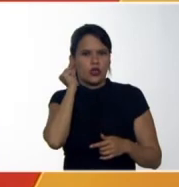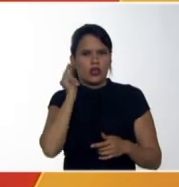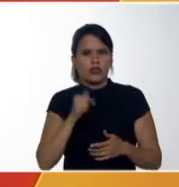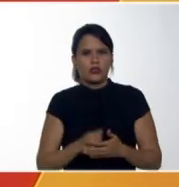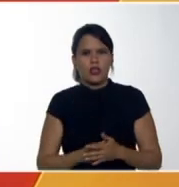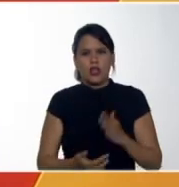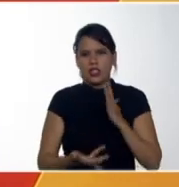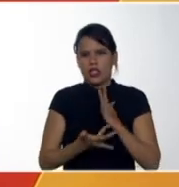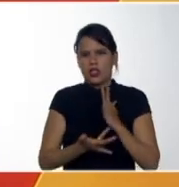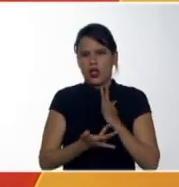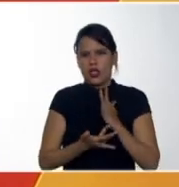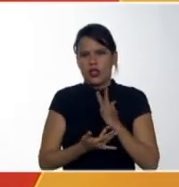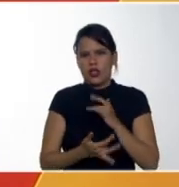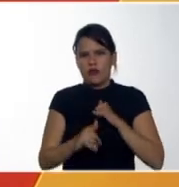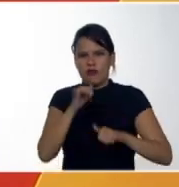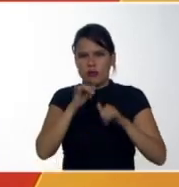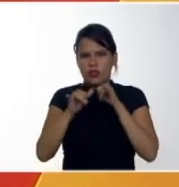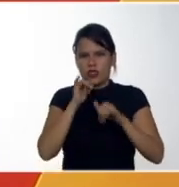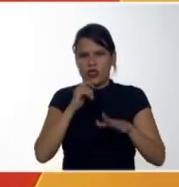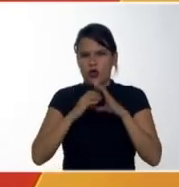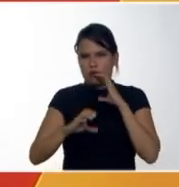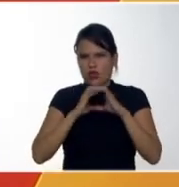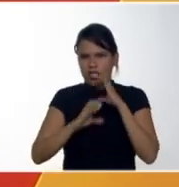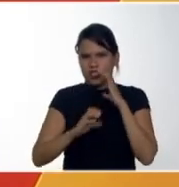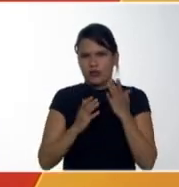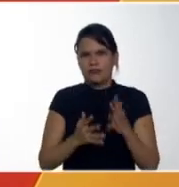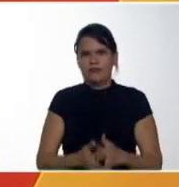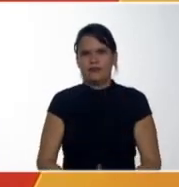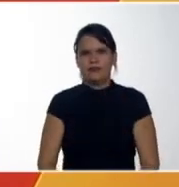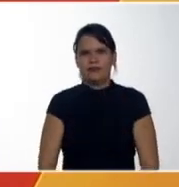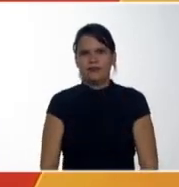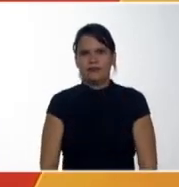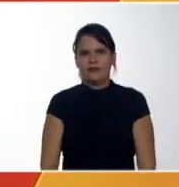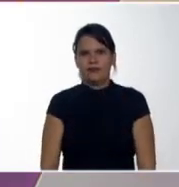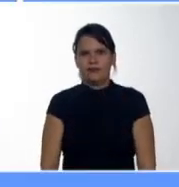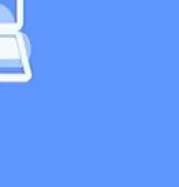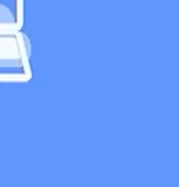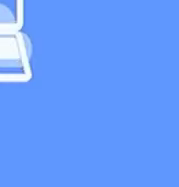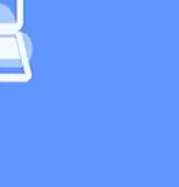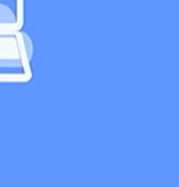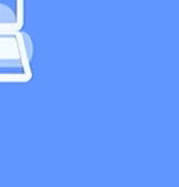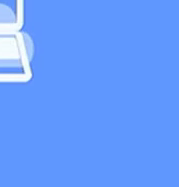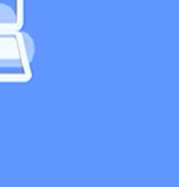en nuestras tecnologías de información y comunicación.